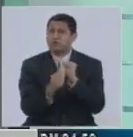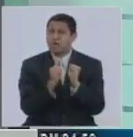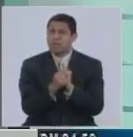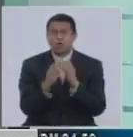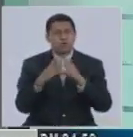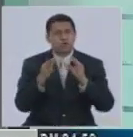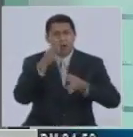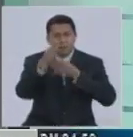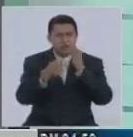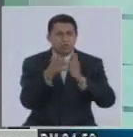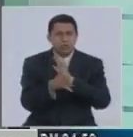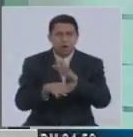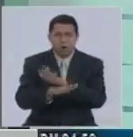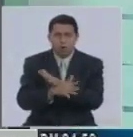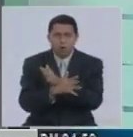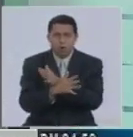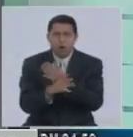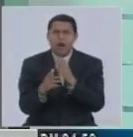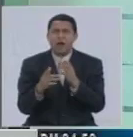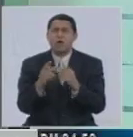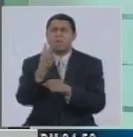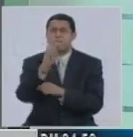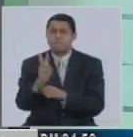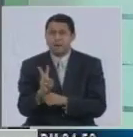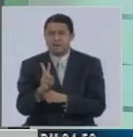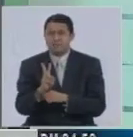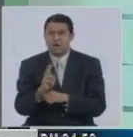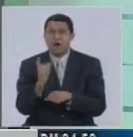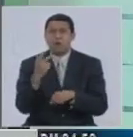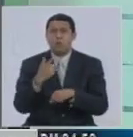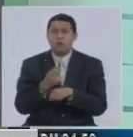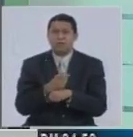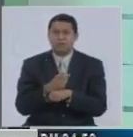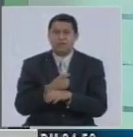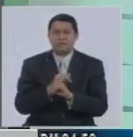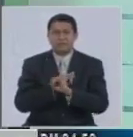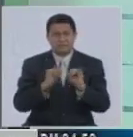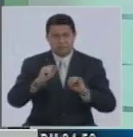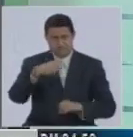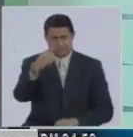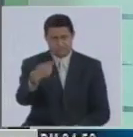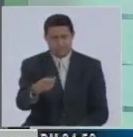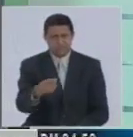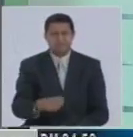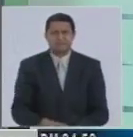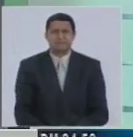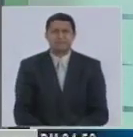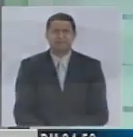todos los detalles sobre el juego amistoso Venezuela-Guatemala. Yo me despido y será hasta mañana.